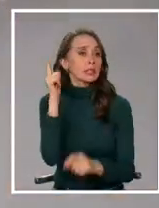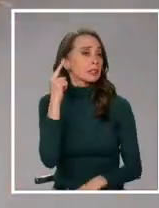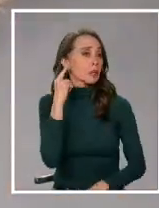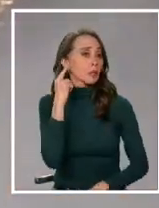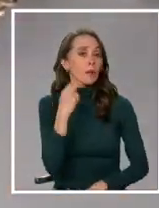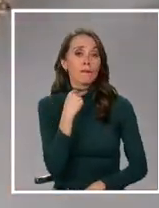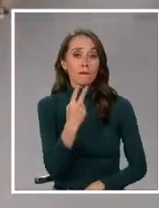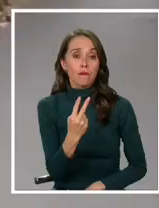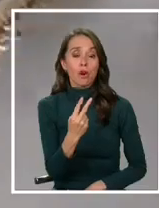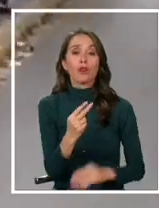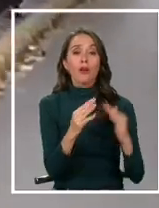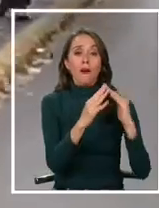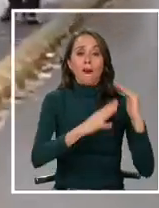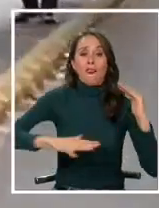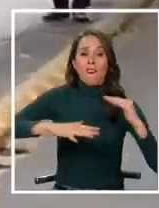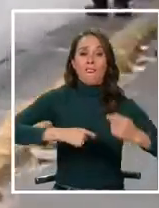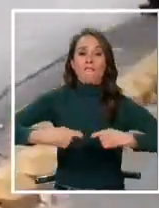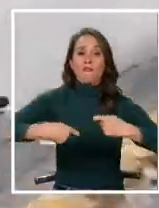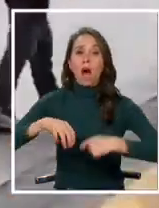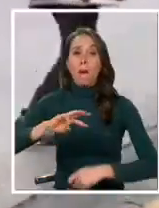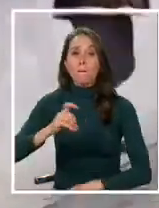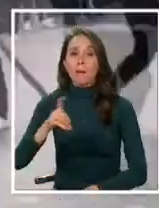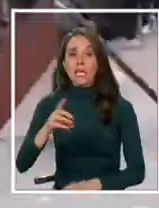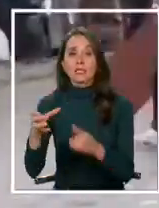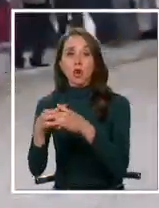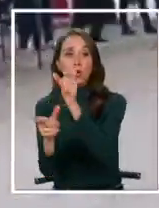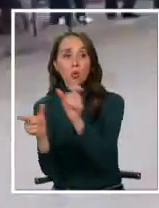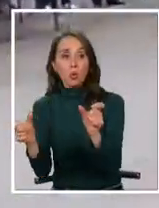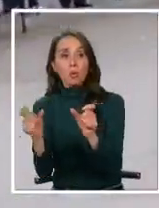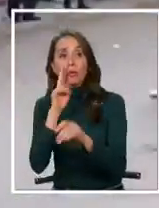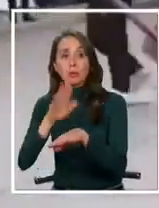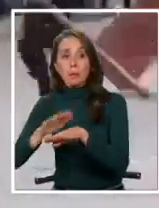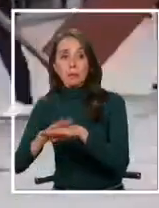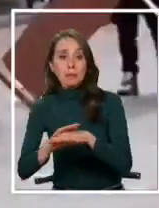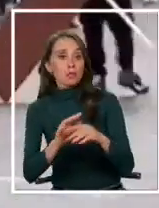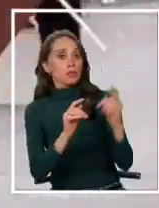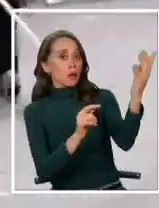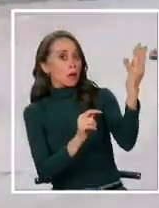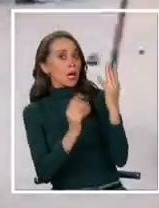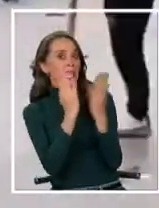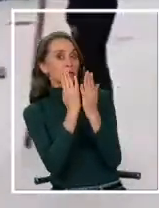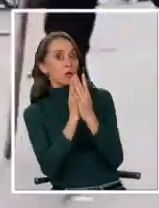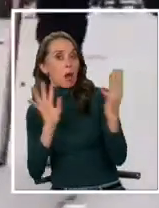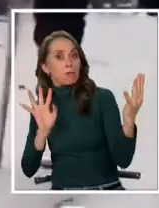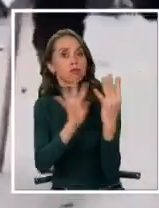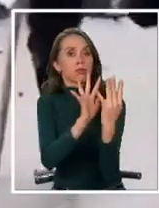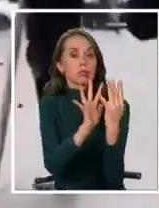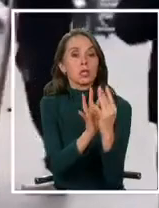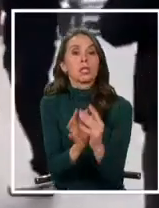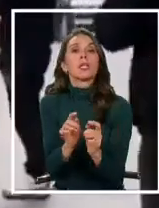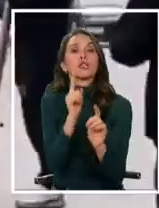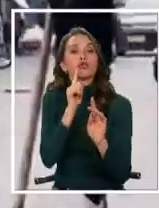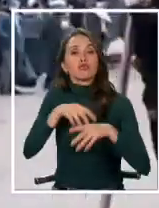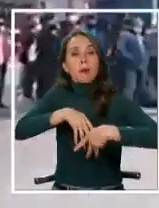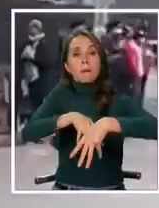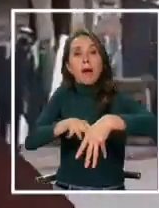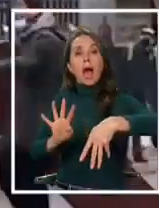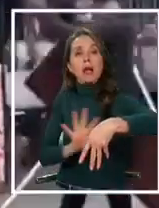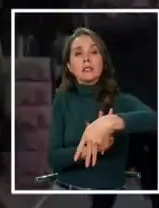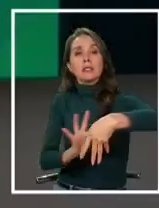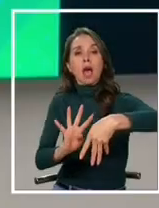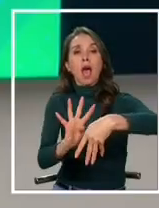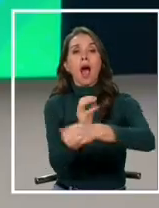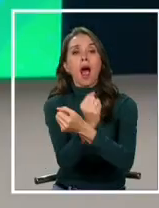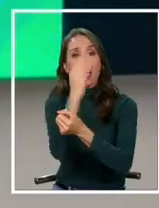al llegar al sector del barrio ma son increpado por un grupo de comerciantes irregulares pero como esta marcha estaba siendo resguardada por personal de carabineros esta